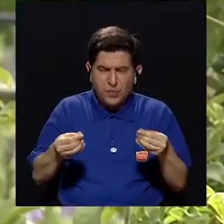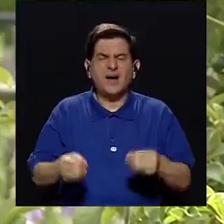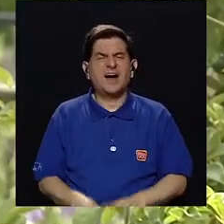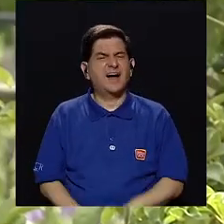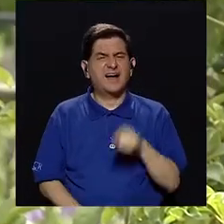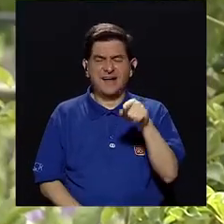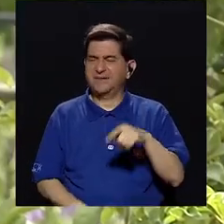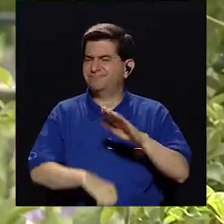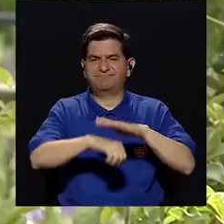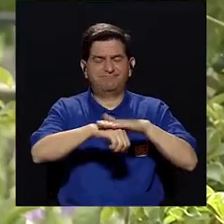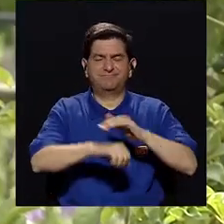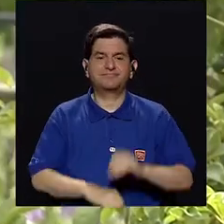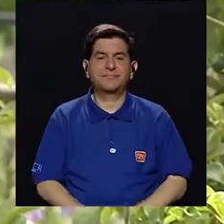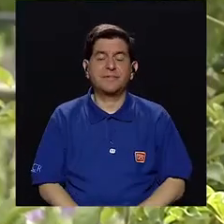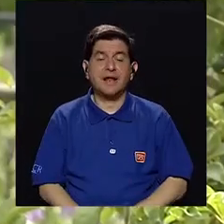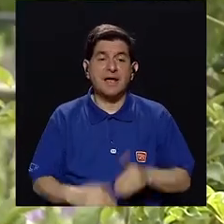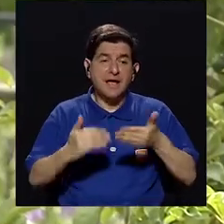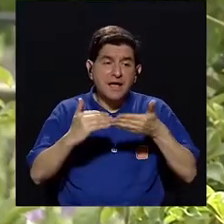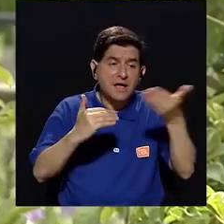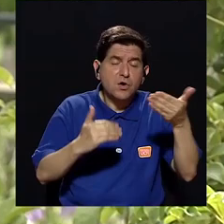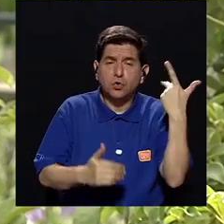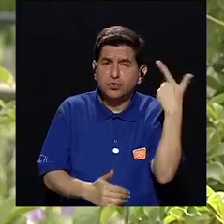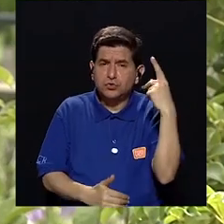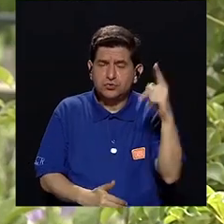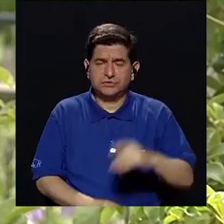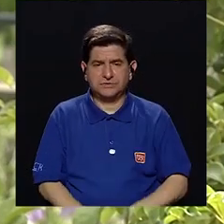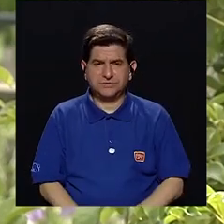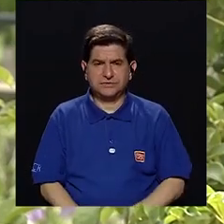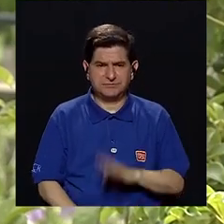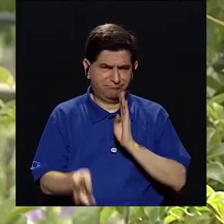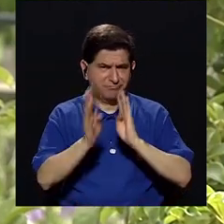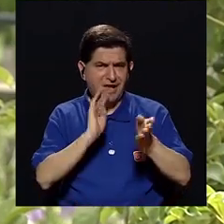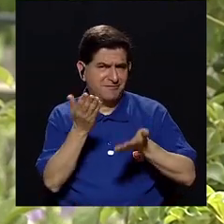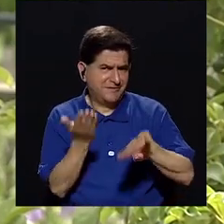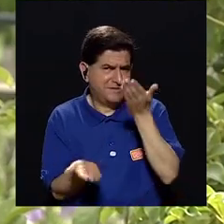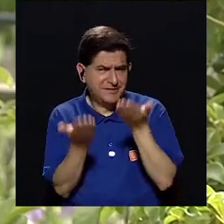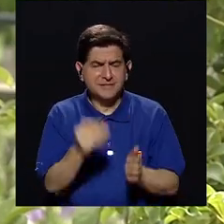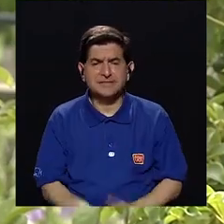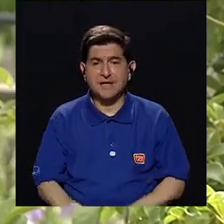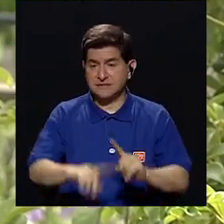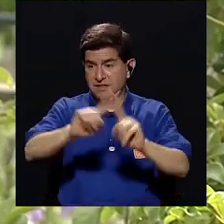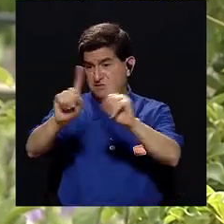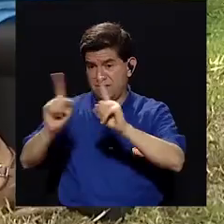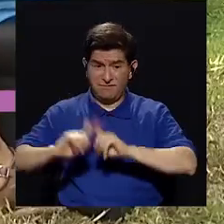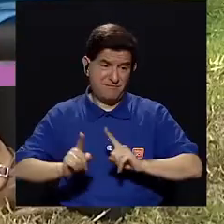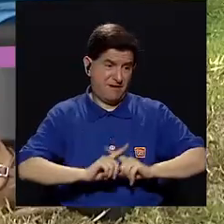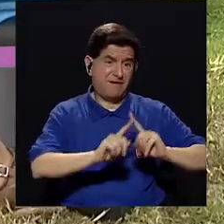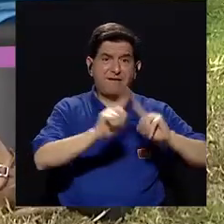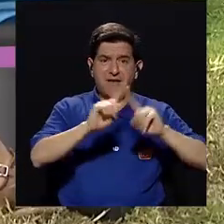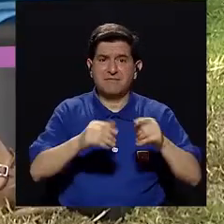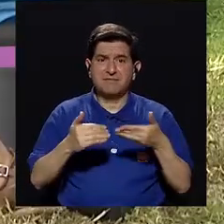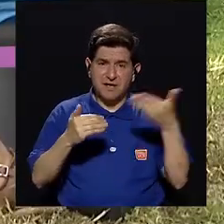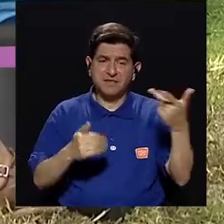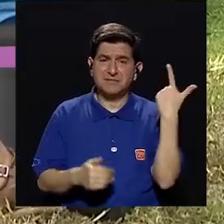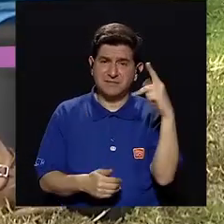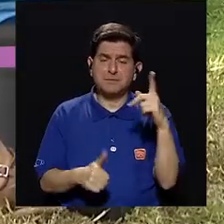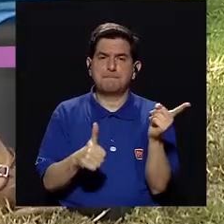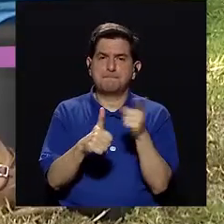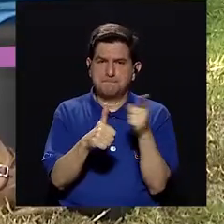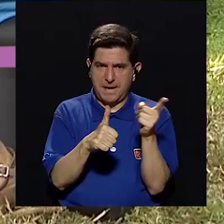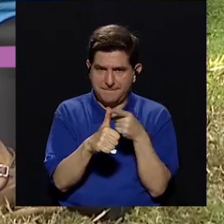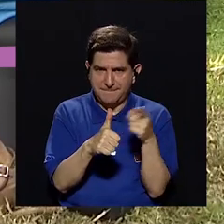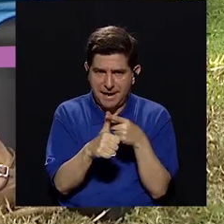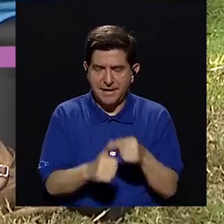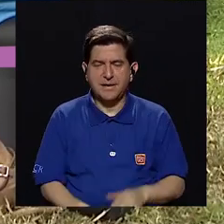anamaría factores de riesgo conversamos acerca de los factores de riesgo muchos factores de riesgo el